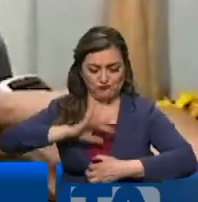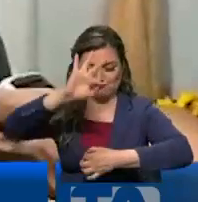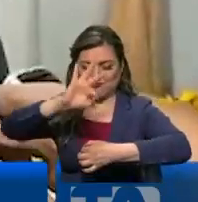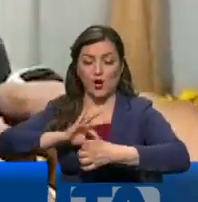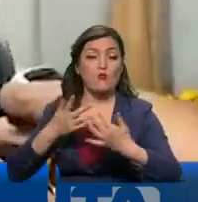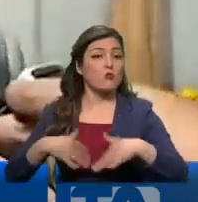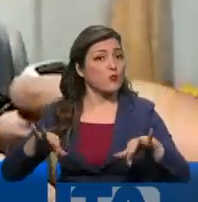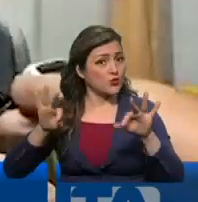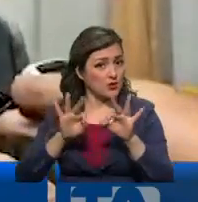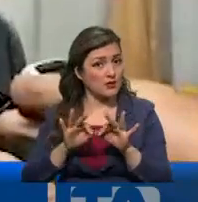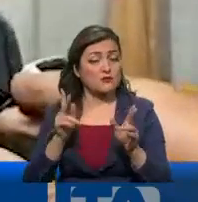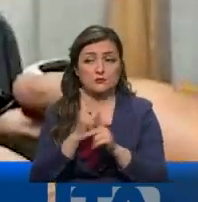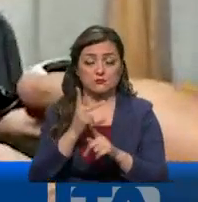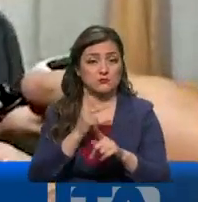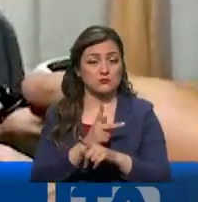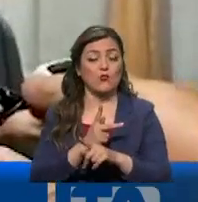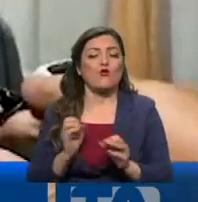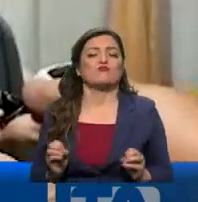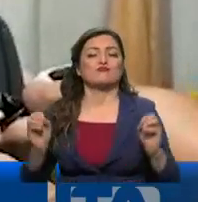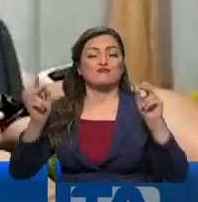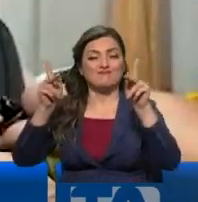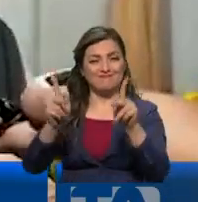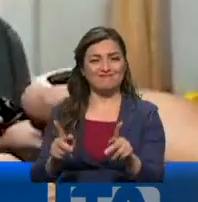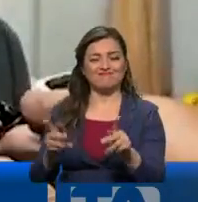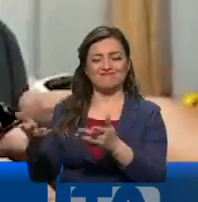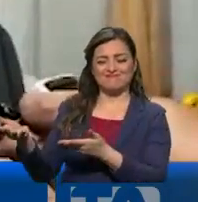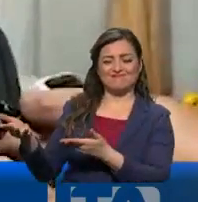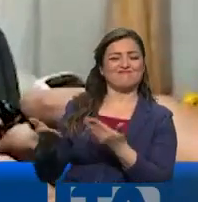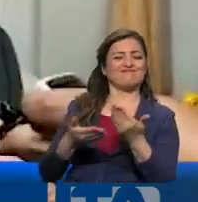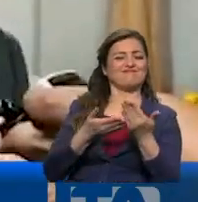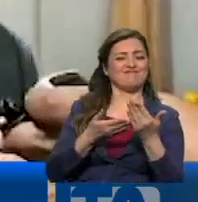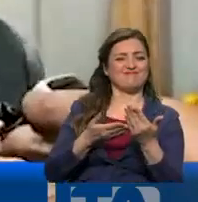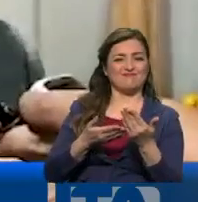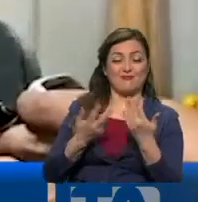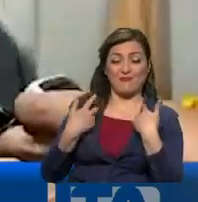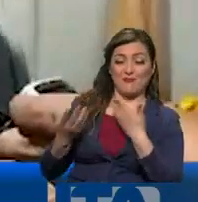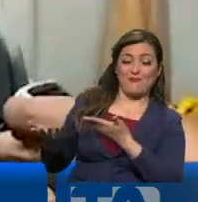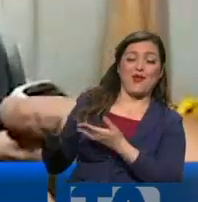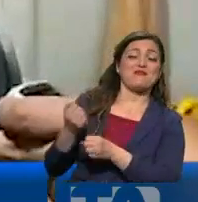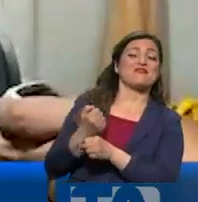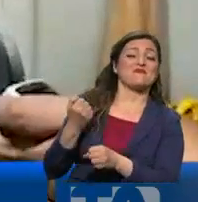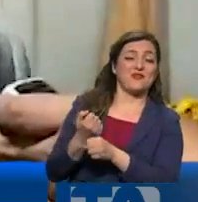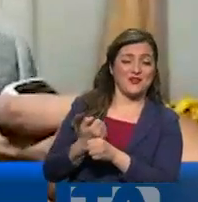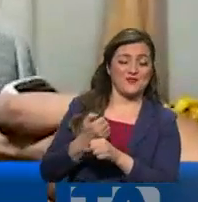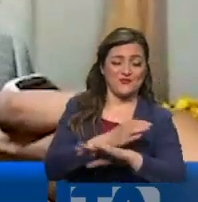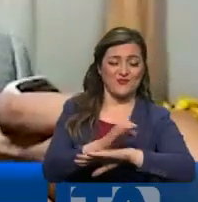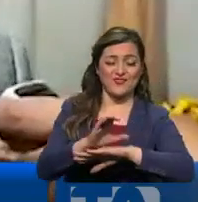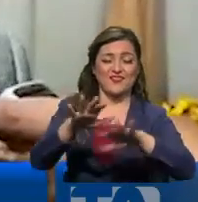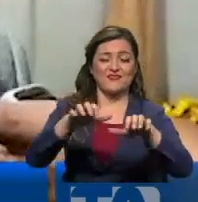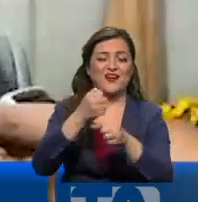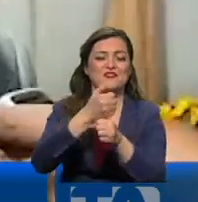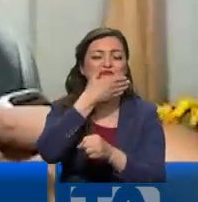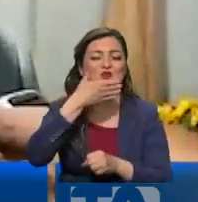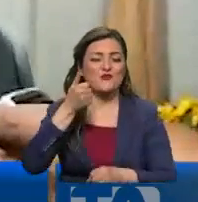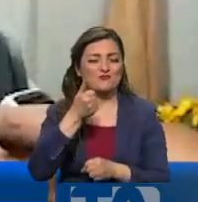estos espacios los productores tenemos la oportunidad de visibilizarnos, de mostrar y de exponer nuestro mejor café,